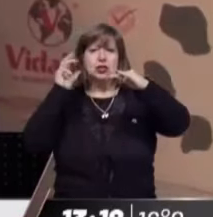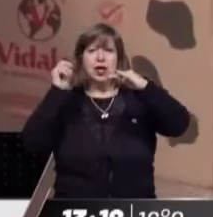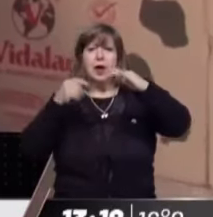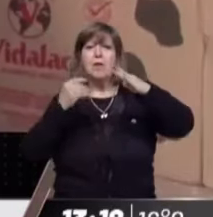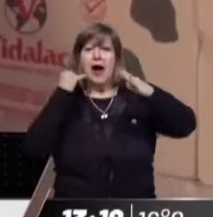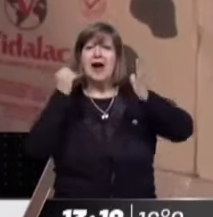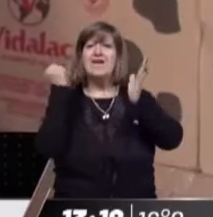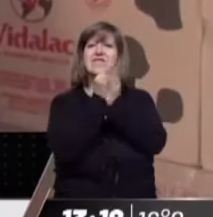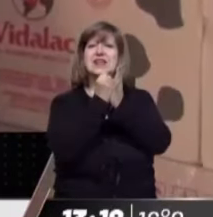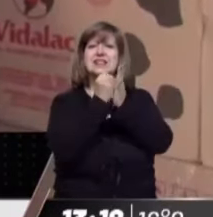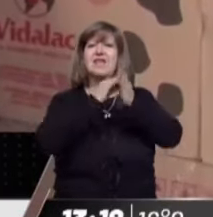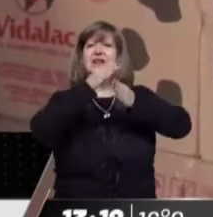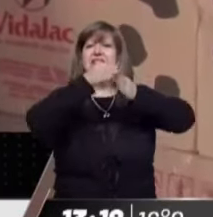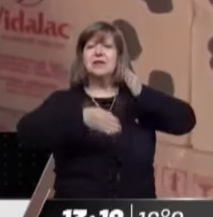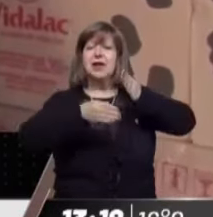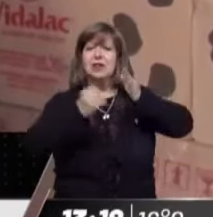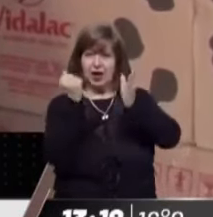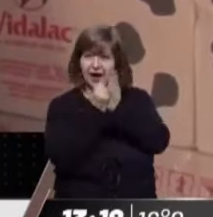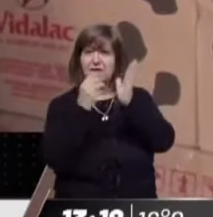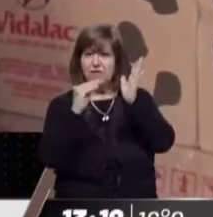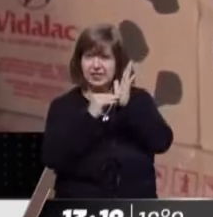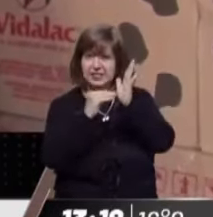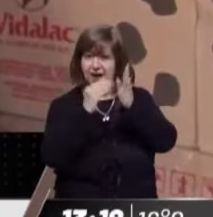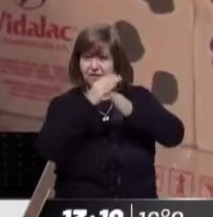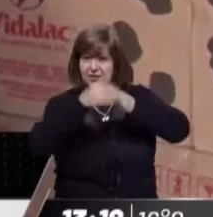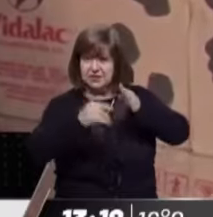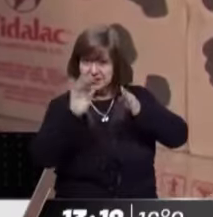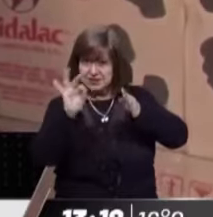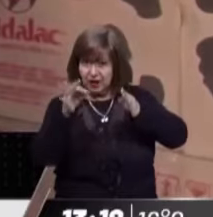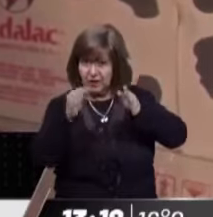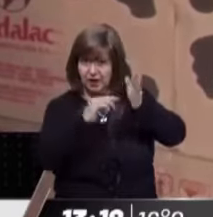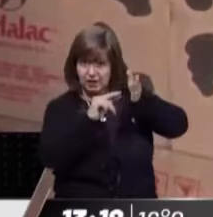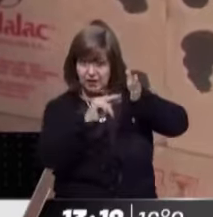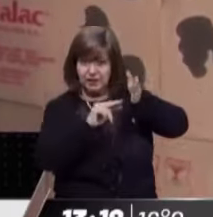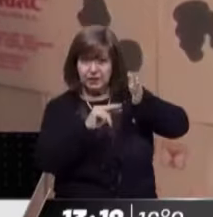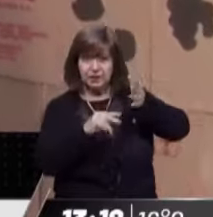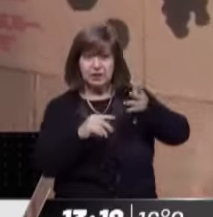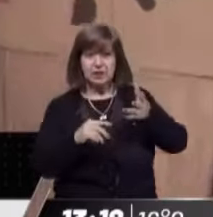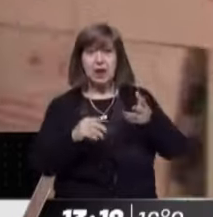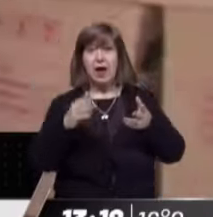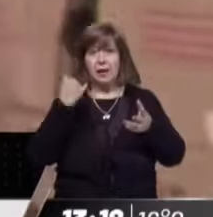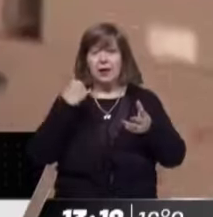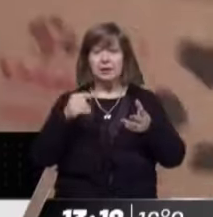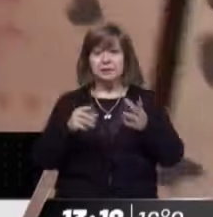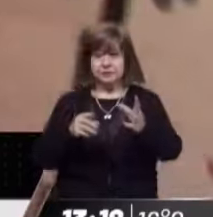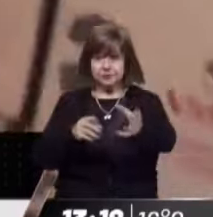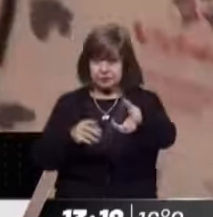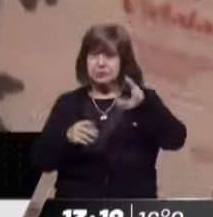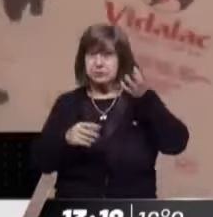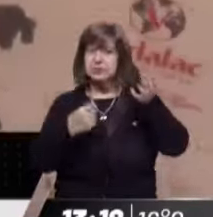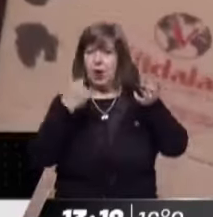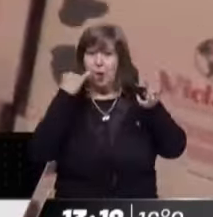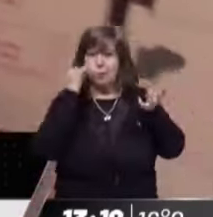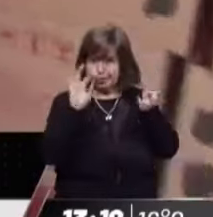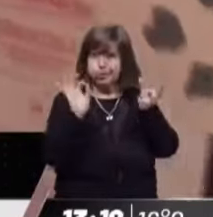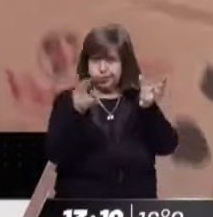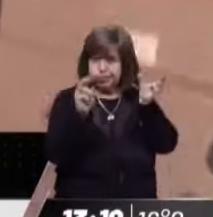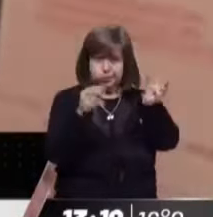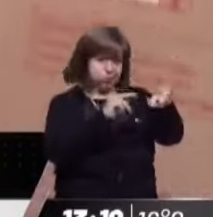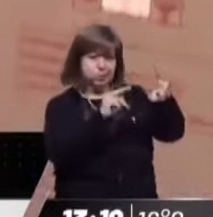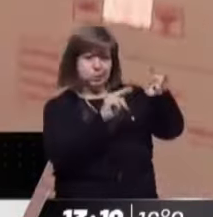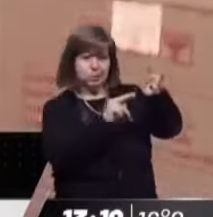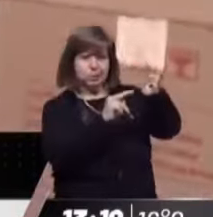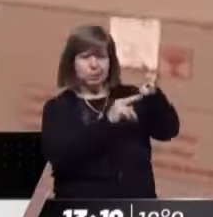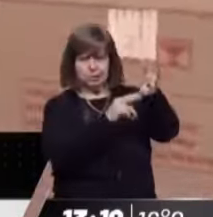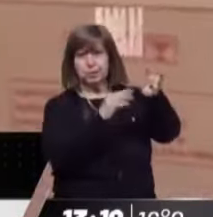de vencimiento para cuándo Si lo sabe Gabriela o no sí sí no no acá lo hemos estado lo hemos estado